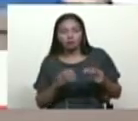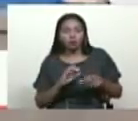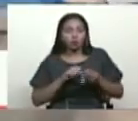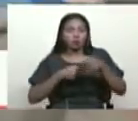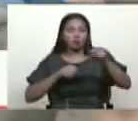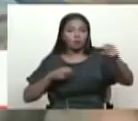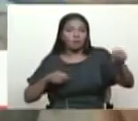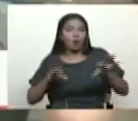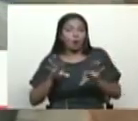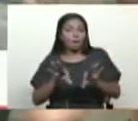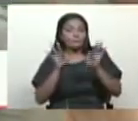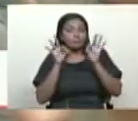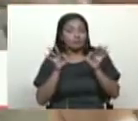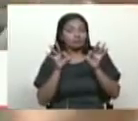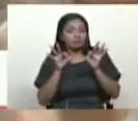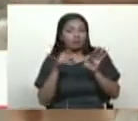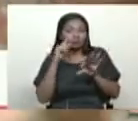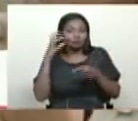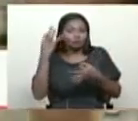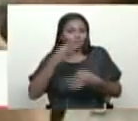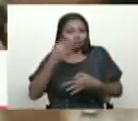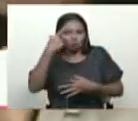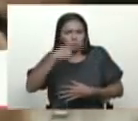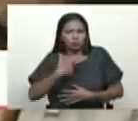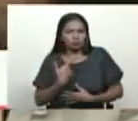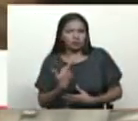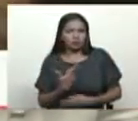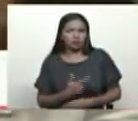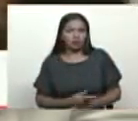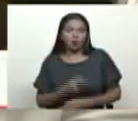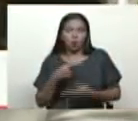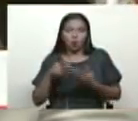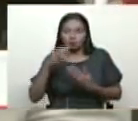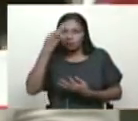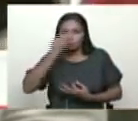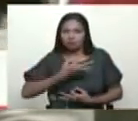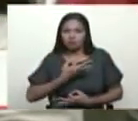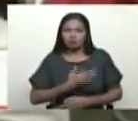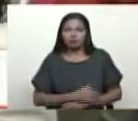especial, una cosa seria, pues, algo serio.